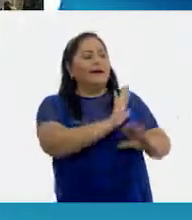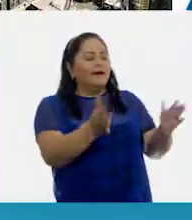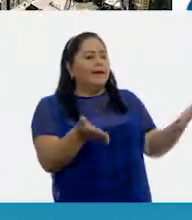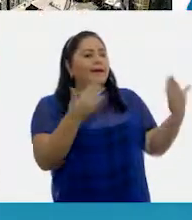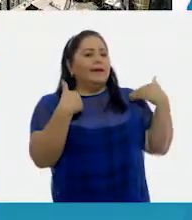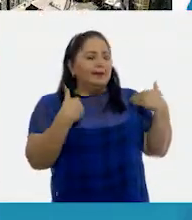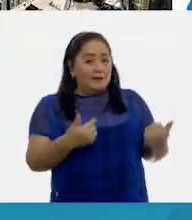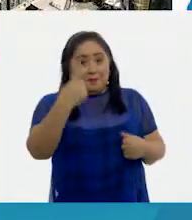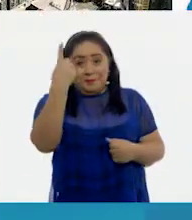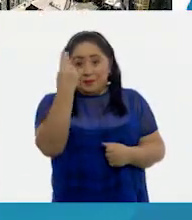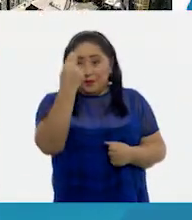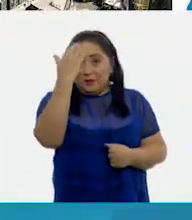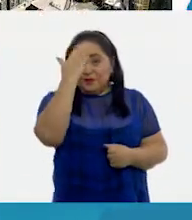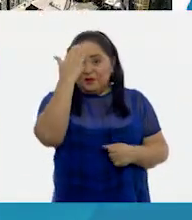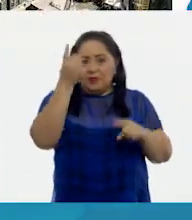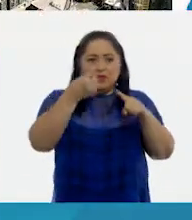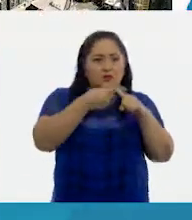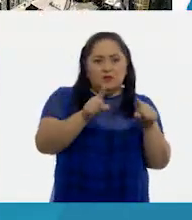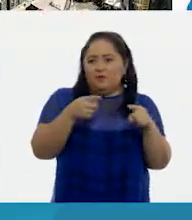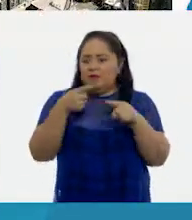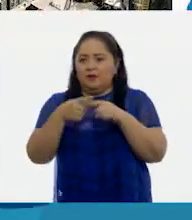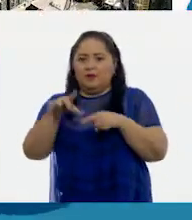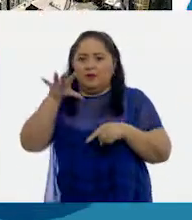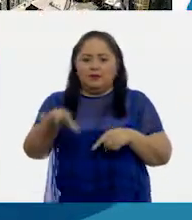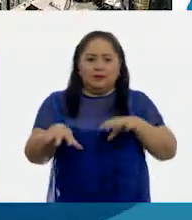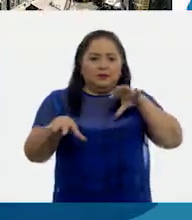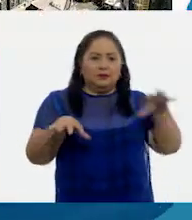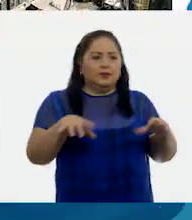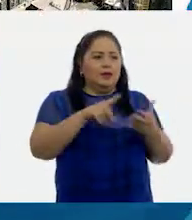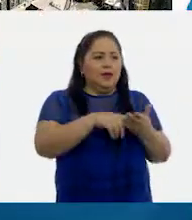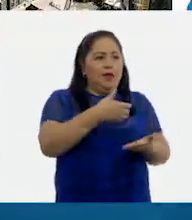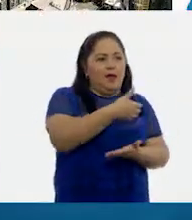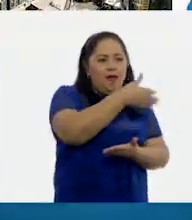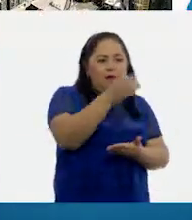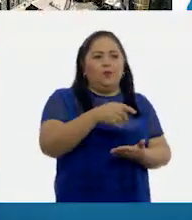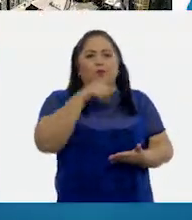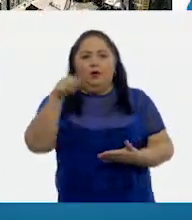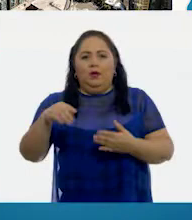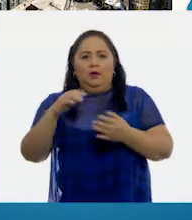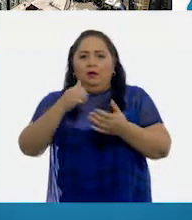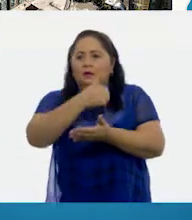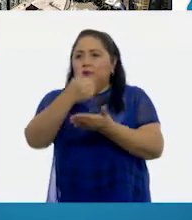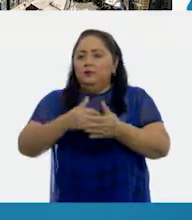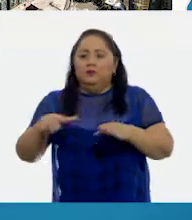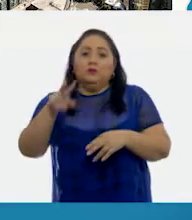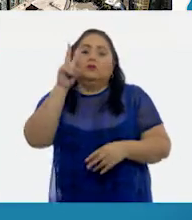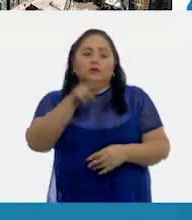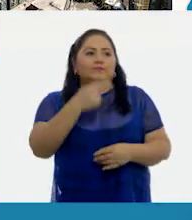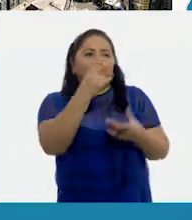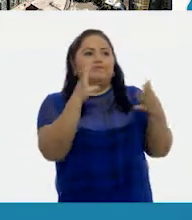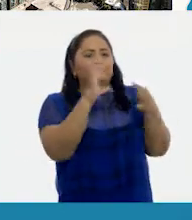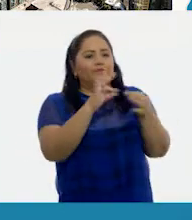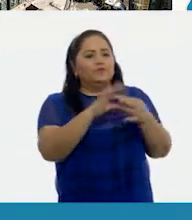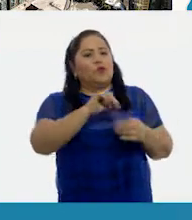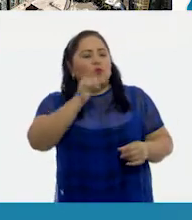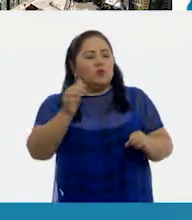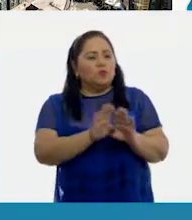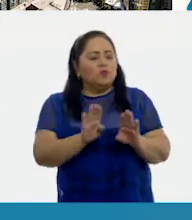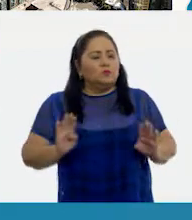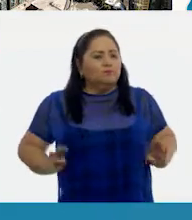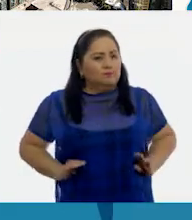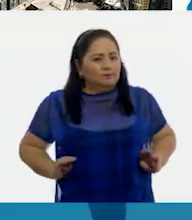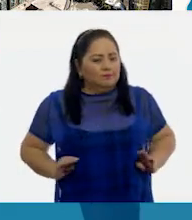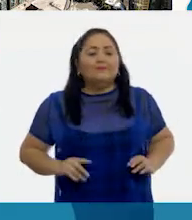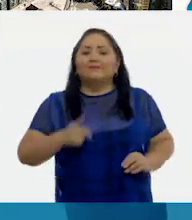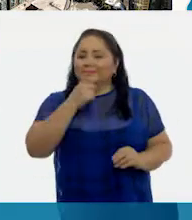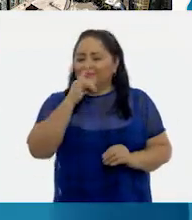para conocer las diferencias entre una localidad rural y una urbana, es necesario hablar de otras características.